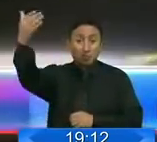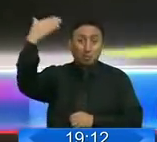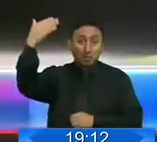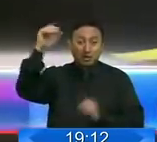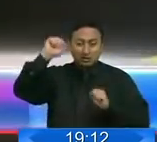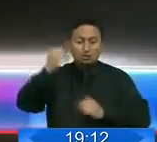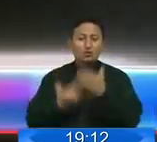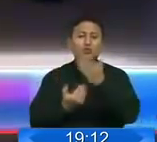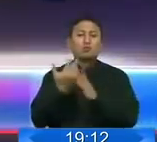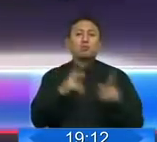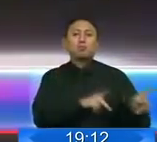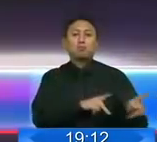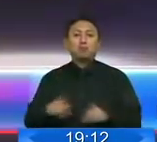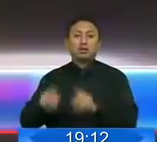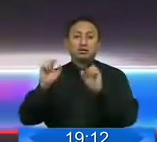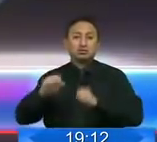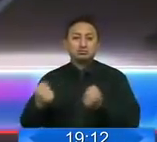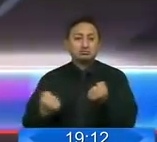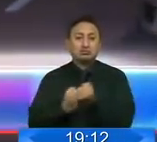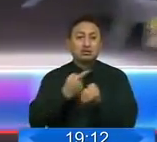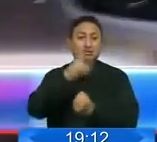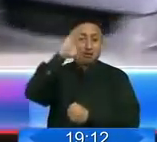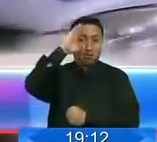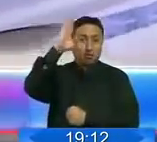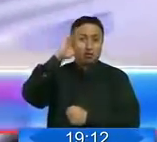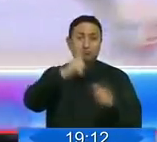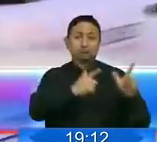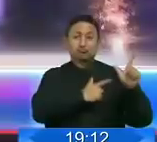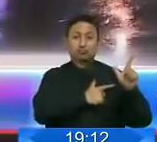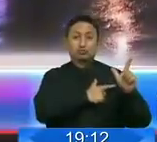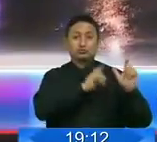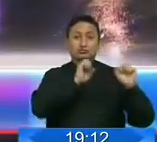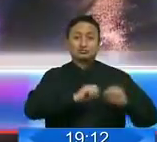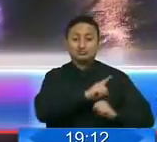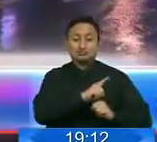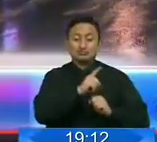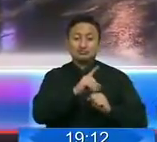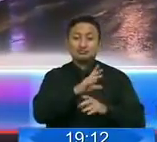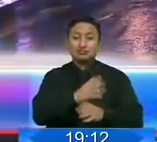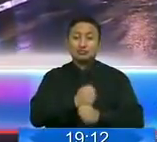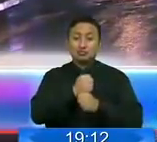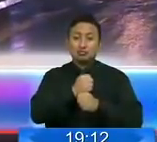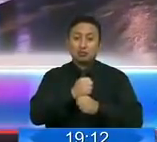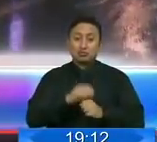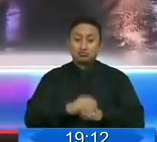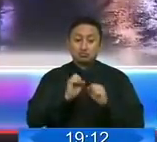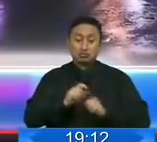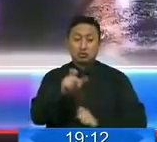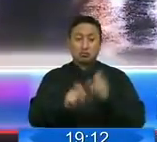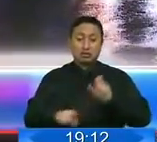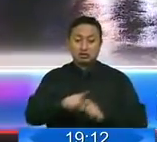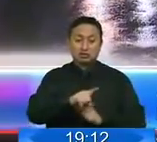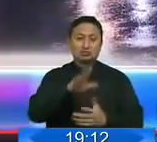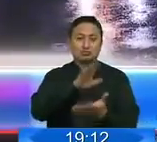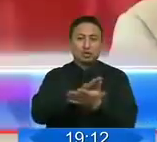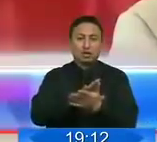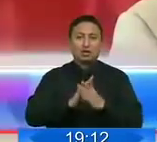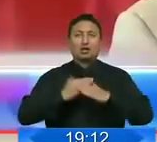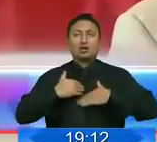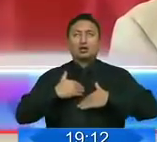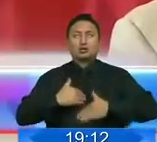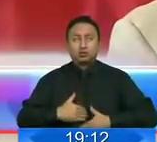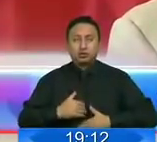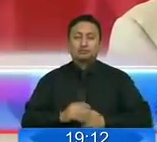planes conjuntos con la Policía Nacional, Fuerzas Armadas y estamentos de seguridad para devolverle a los capitalinos la tranquilidad.